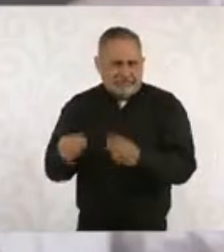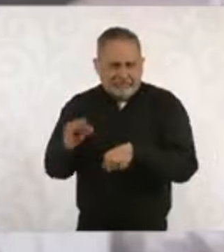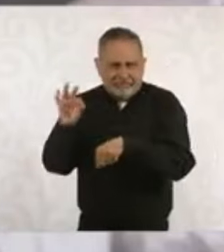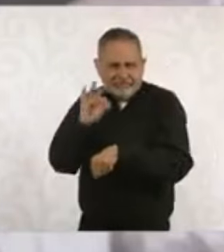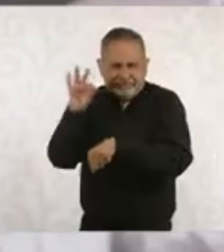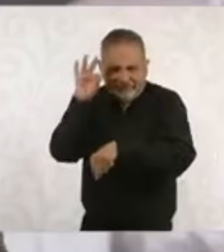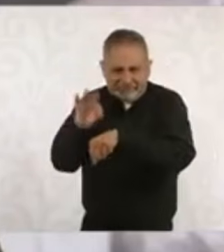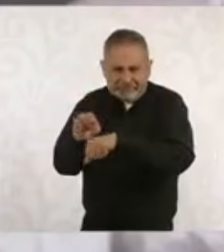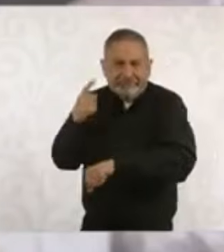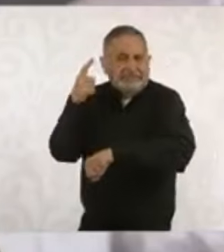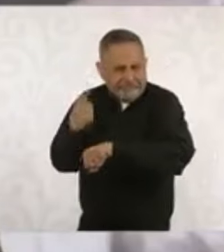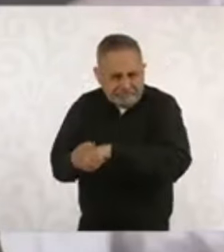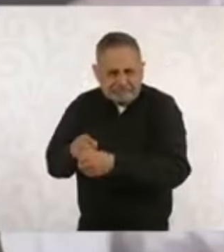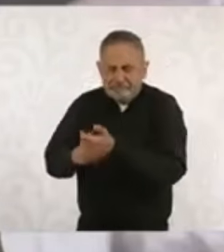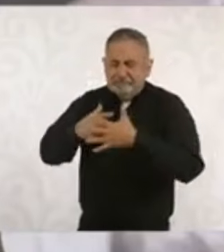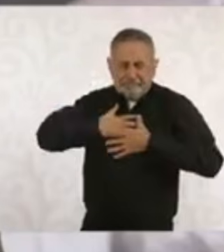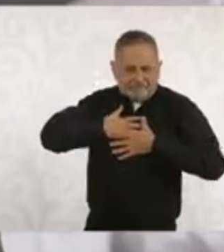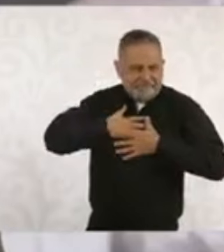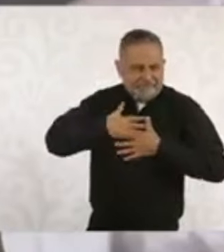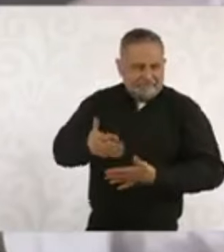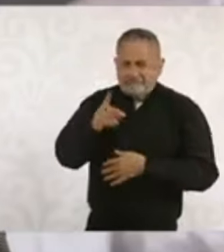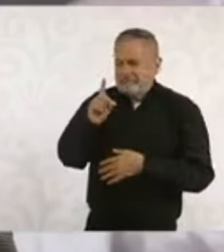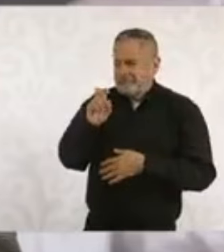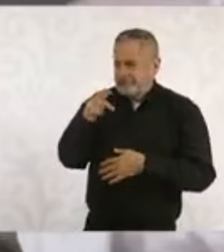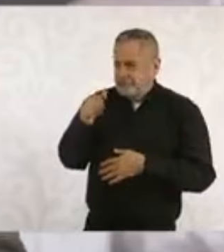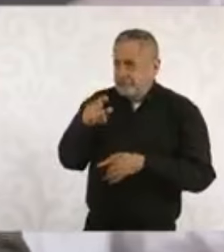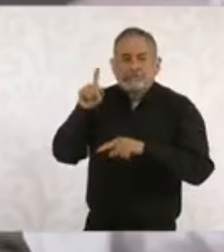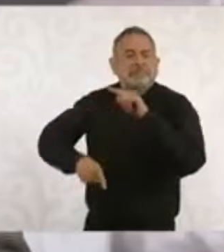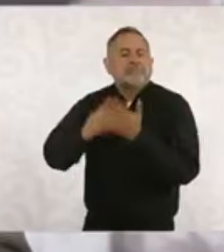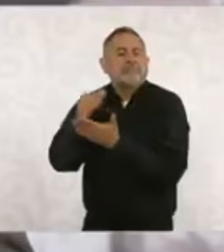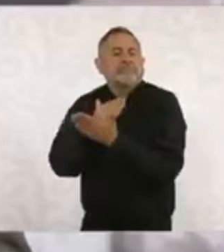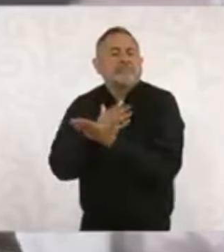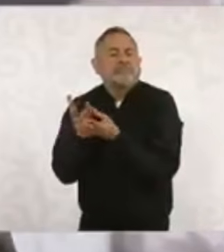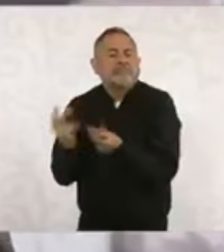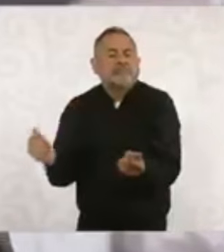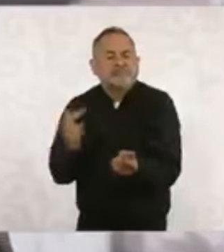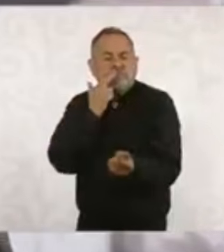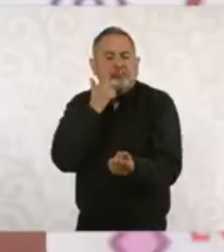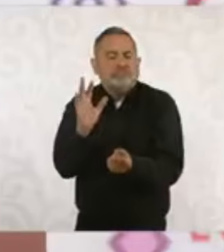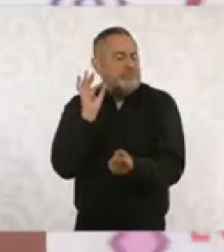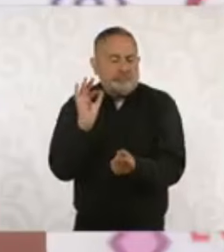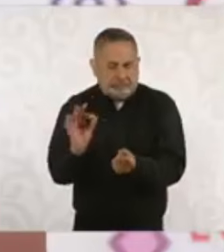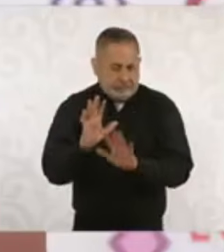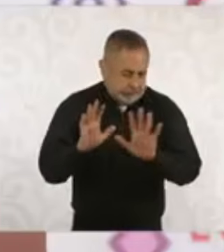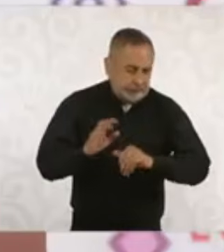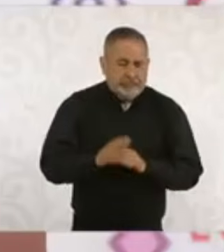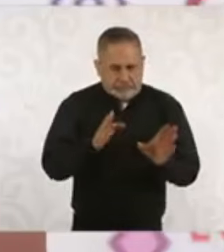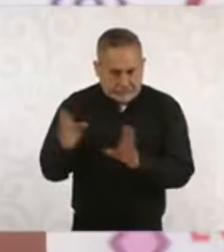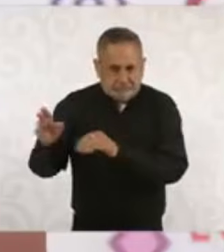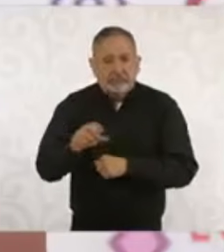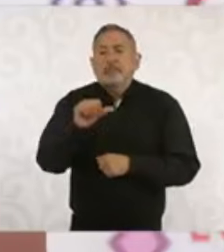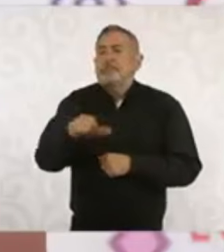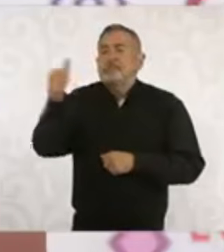el centro y en el norte del país. Ahora, también estamos en colaboración con